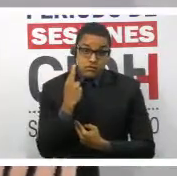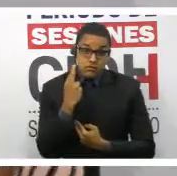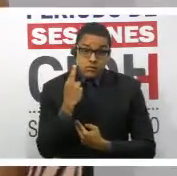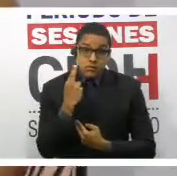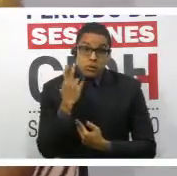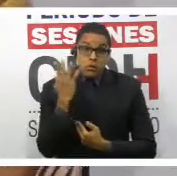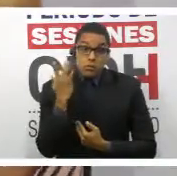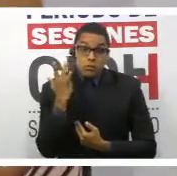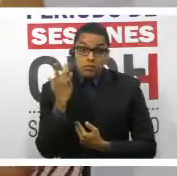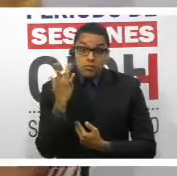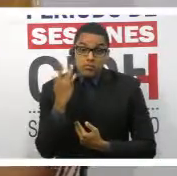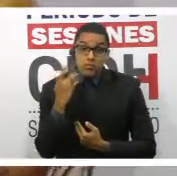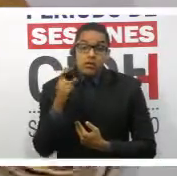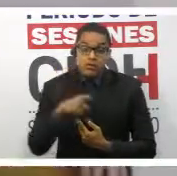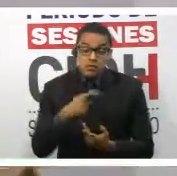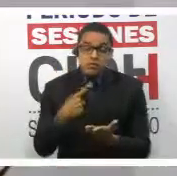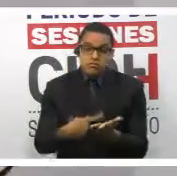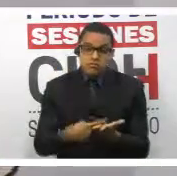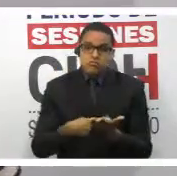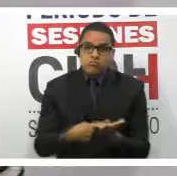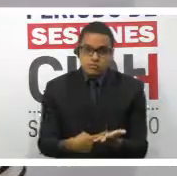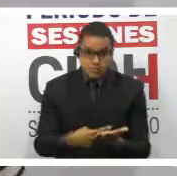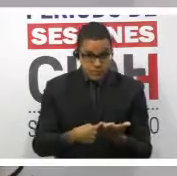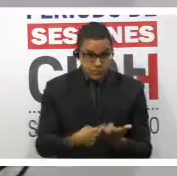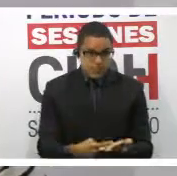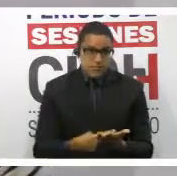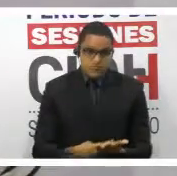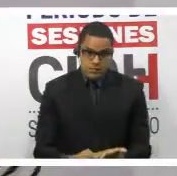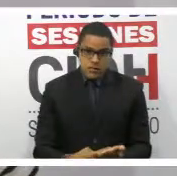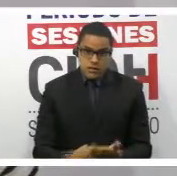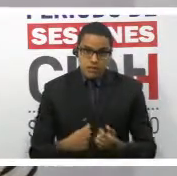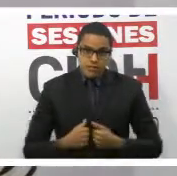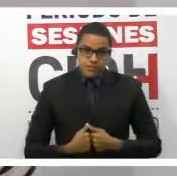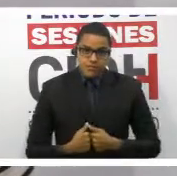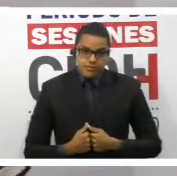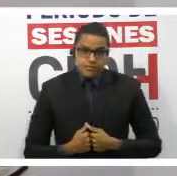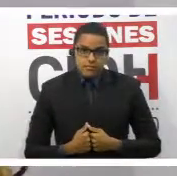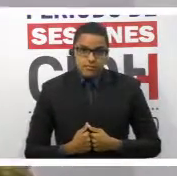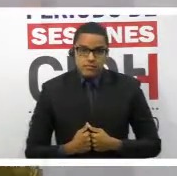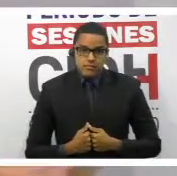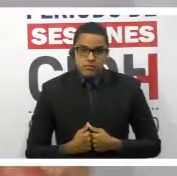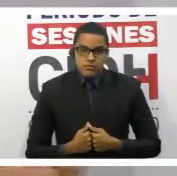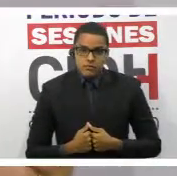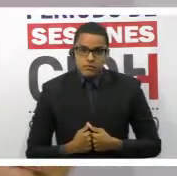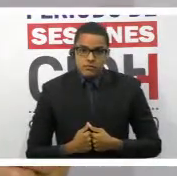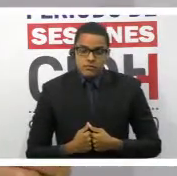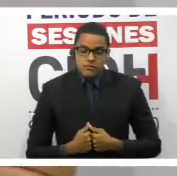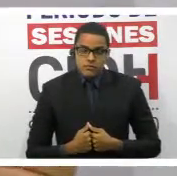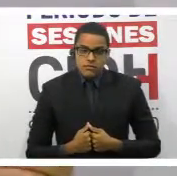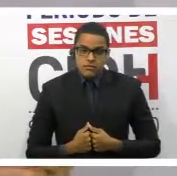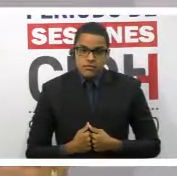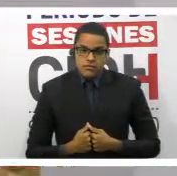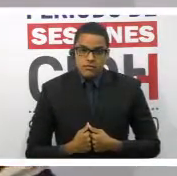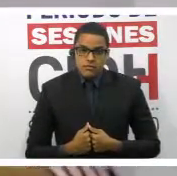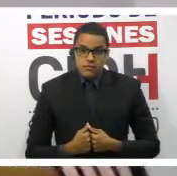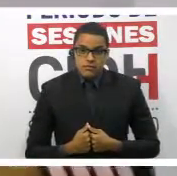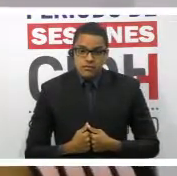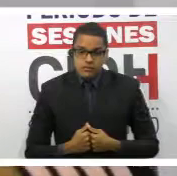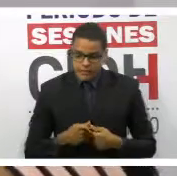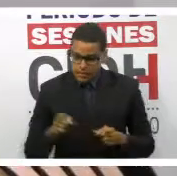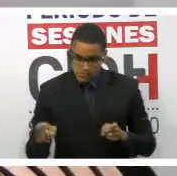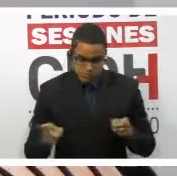de un planteamiento objetivo de lo que realmente estas dos posiciones